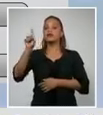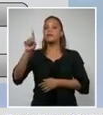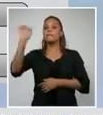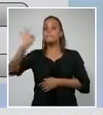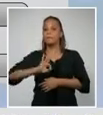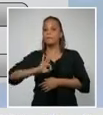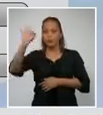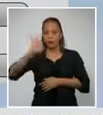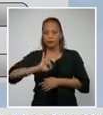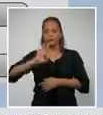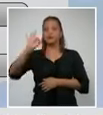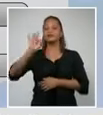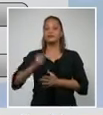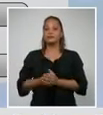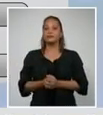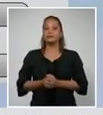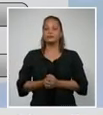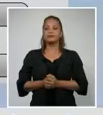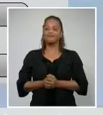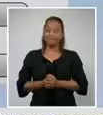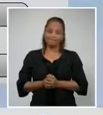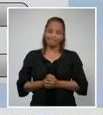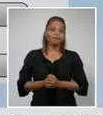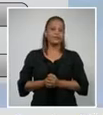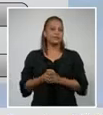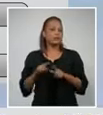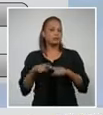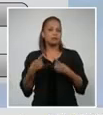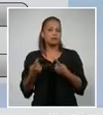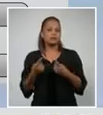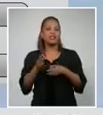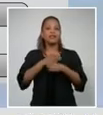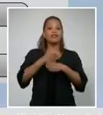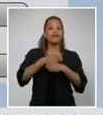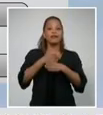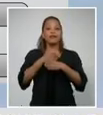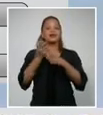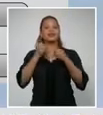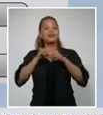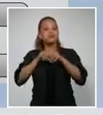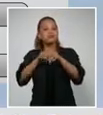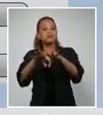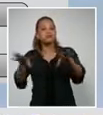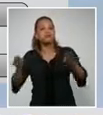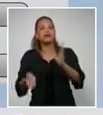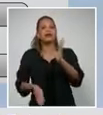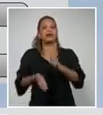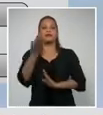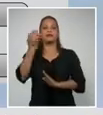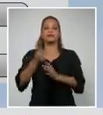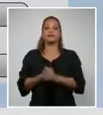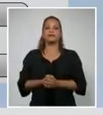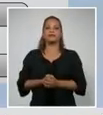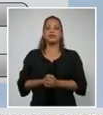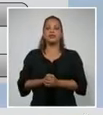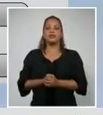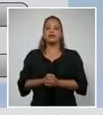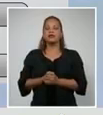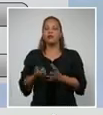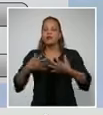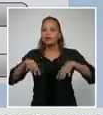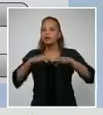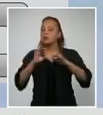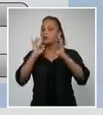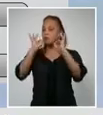5,41%, que saben que eso traduce la transmisión elevada. Con este comportamiento en el día de